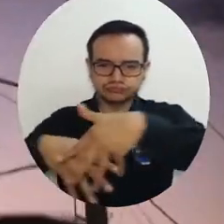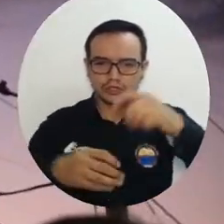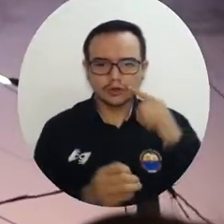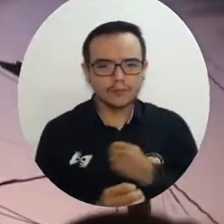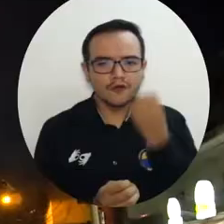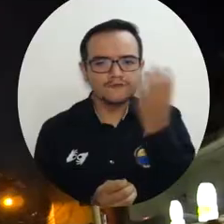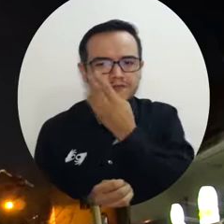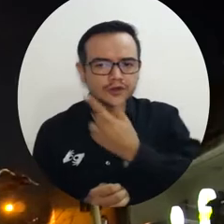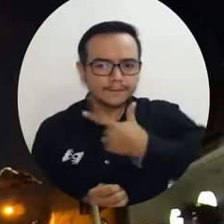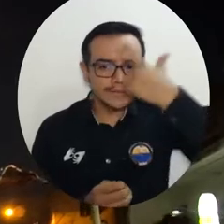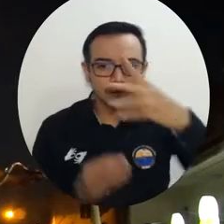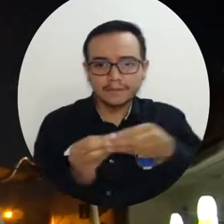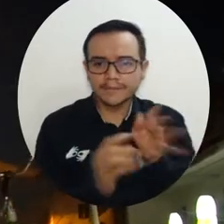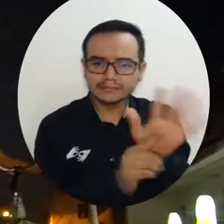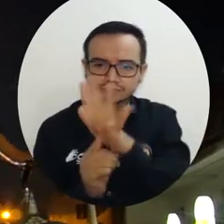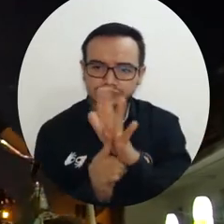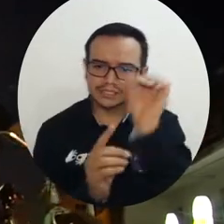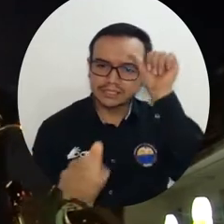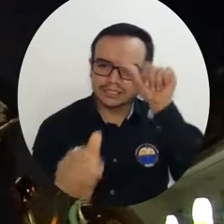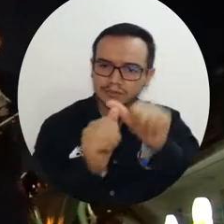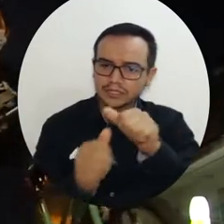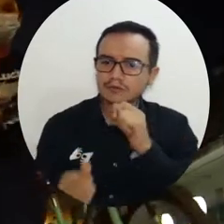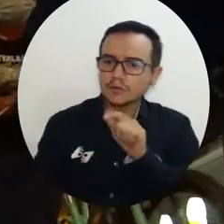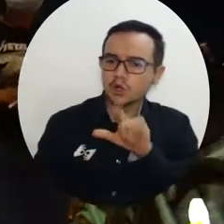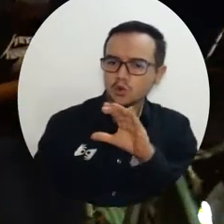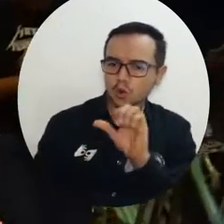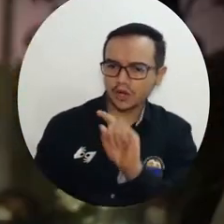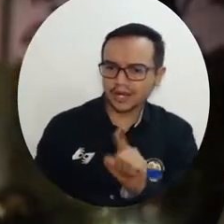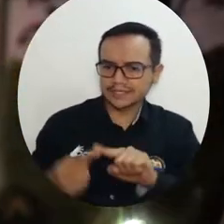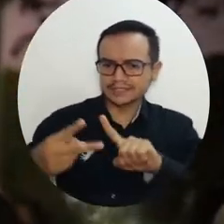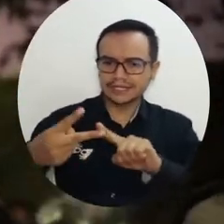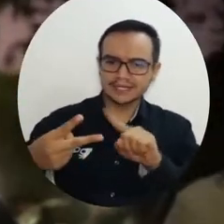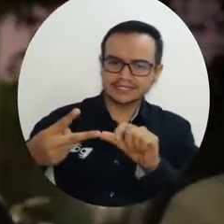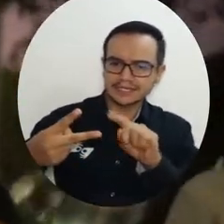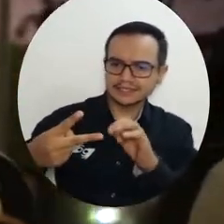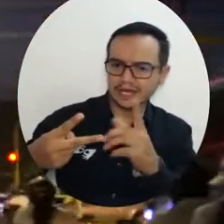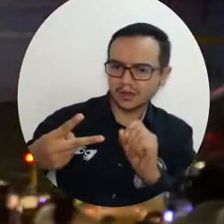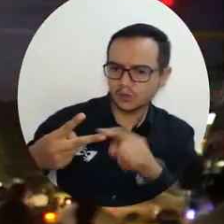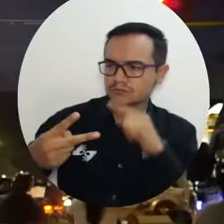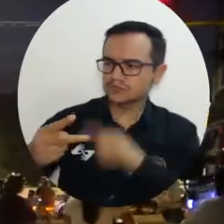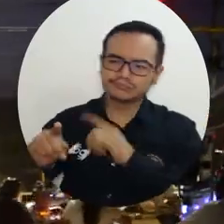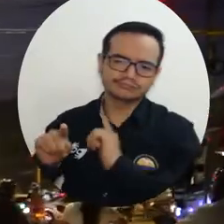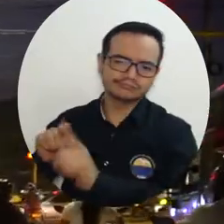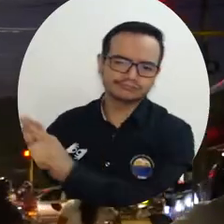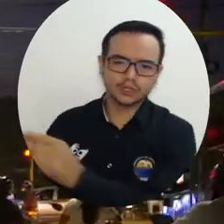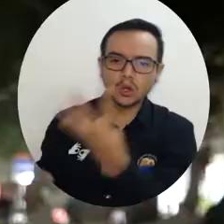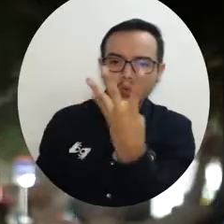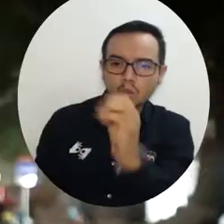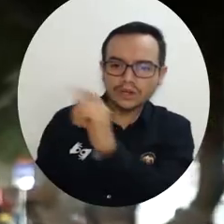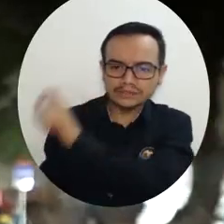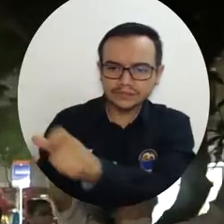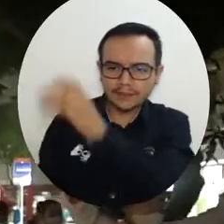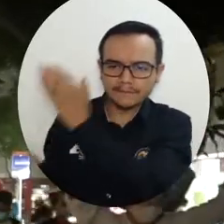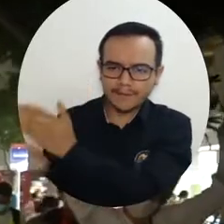encendidas que simbolizaban la luz para recordar a Lucas Villa, Santiago Murillo y 40 personas más que han sido asesinadas en las